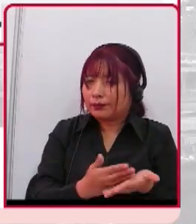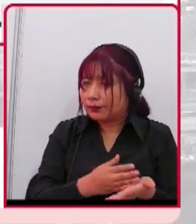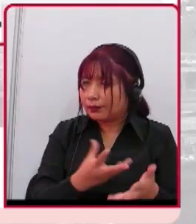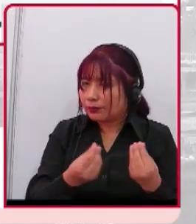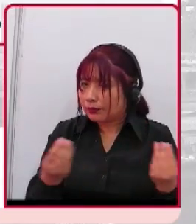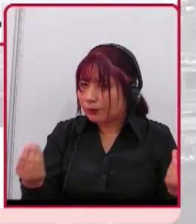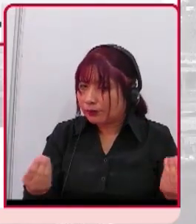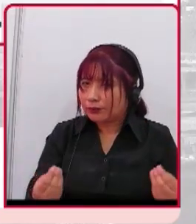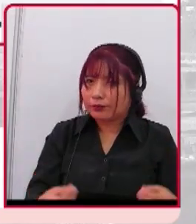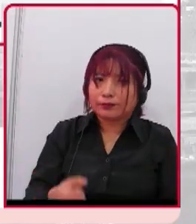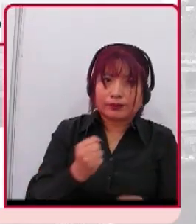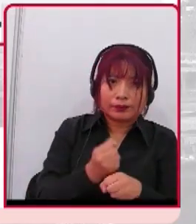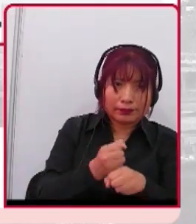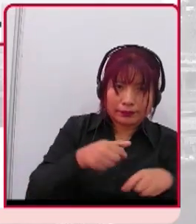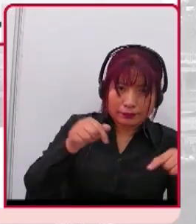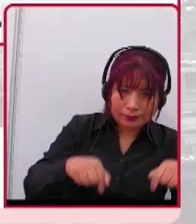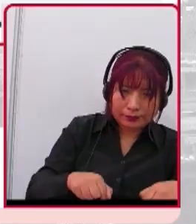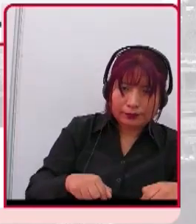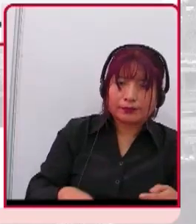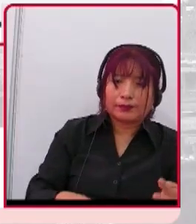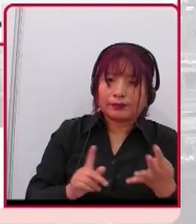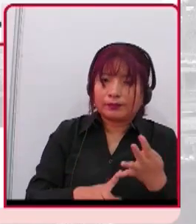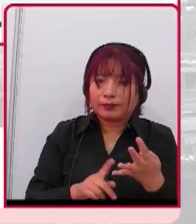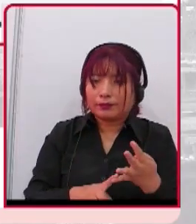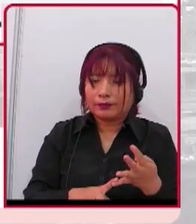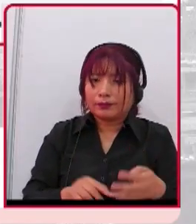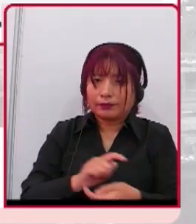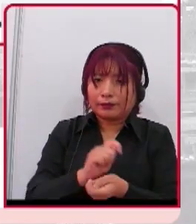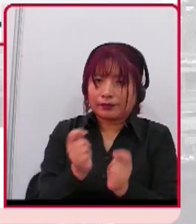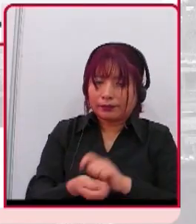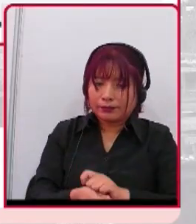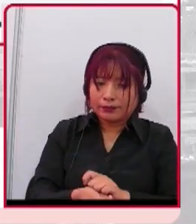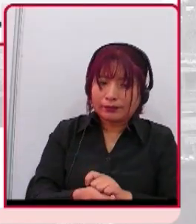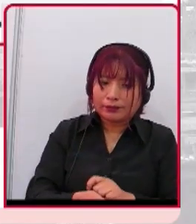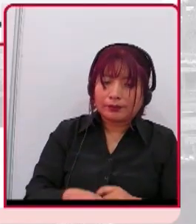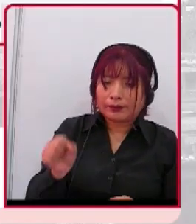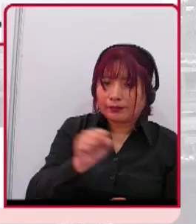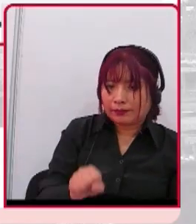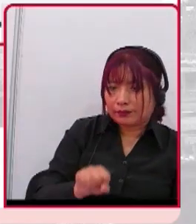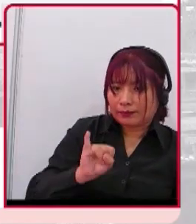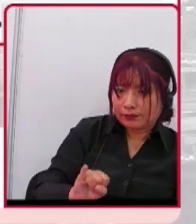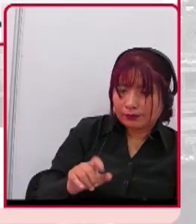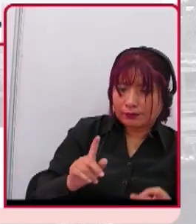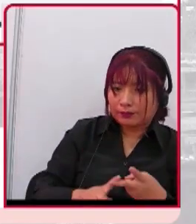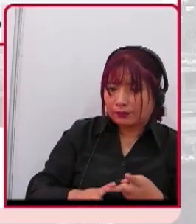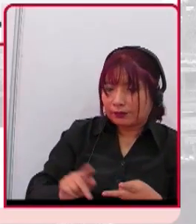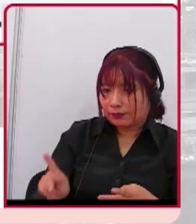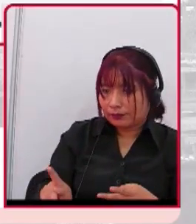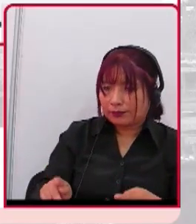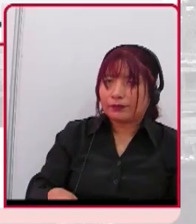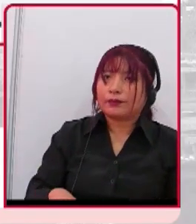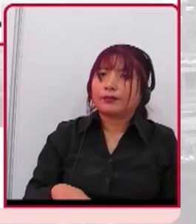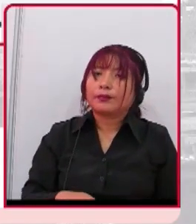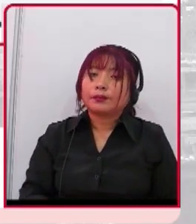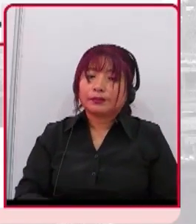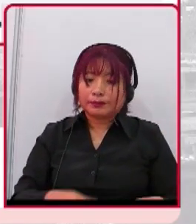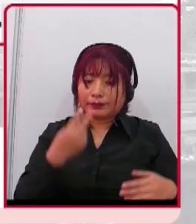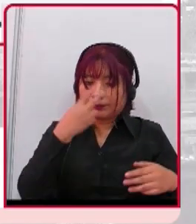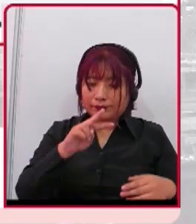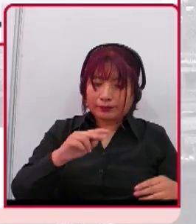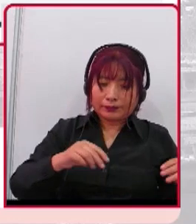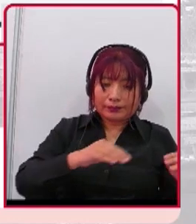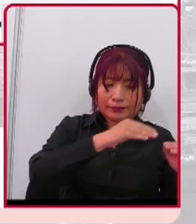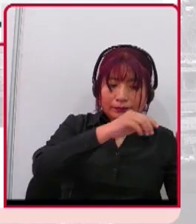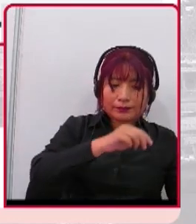en rendimiento del circuito de molienda eran las alteraciones del tipo silicificado y potásico. Y ven la relación, las barras de